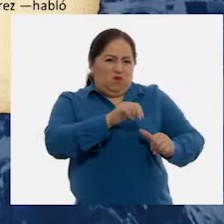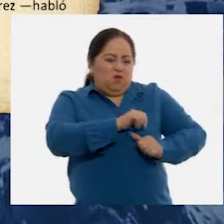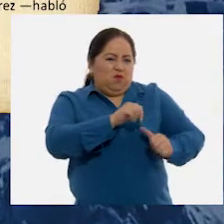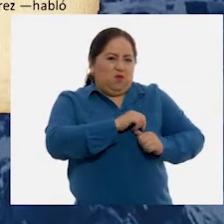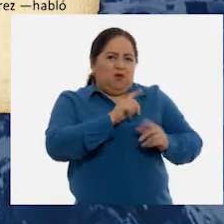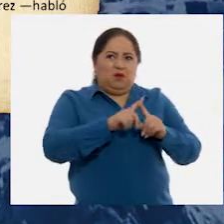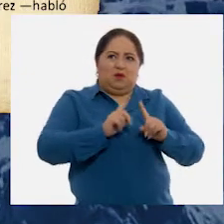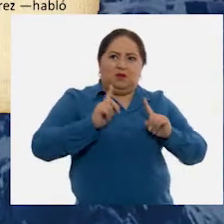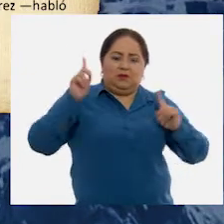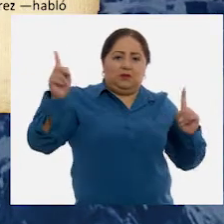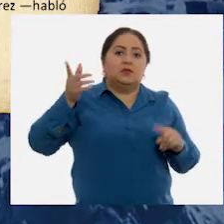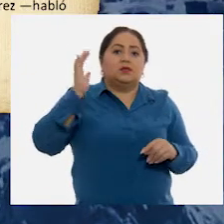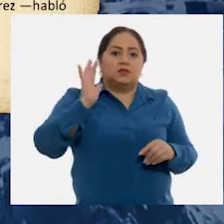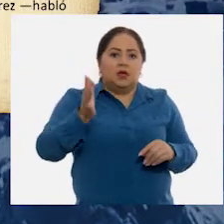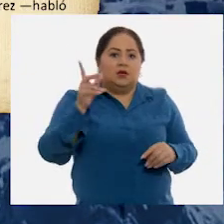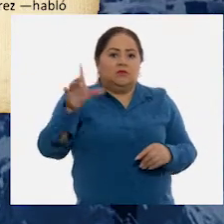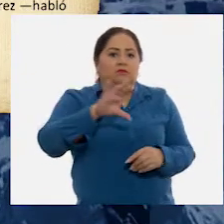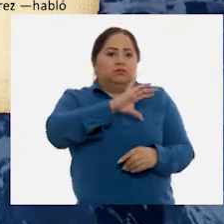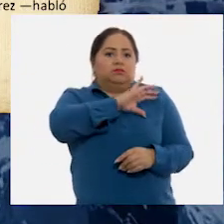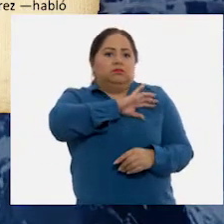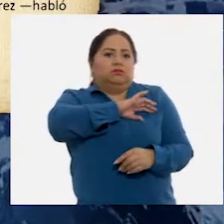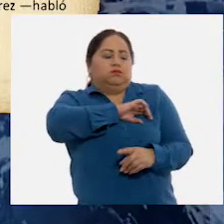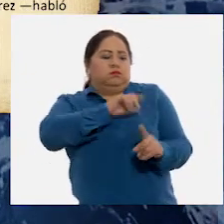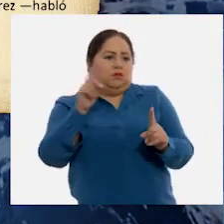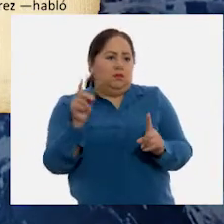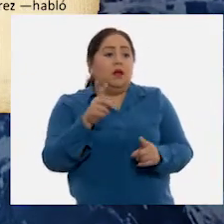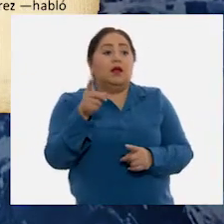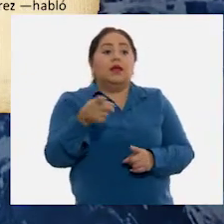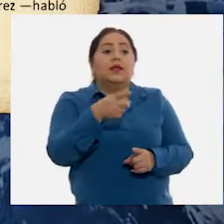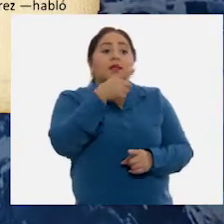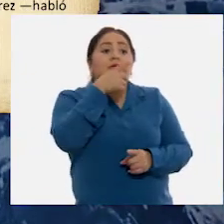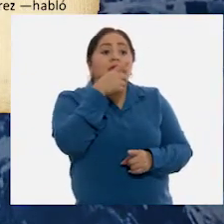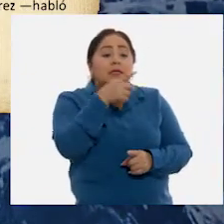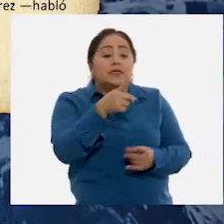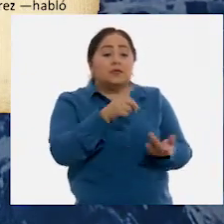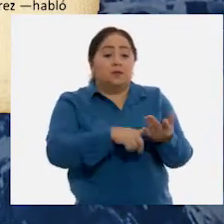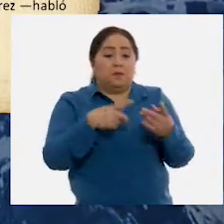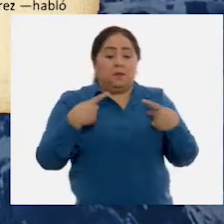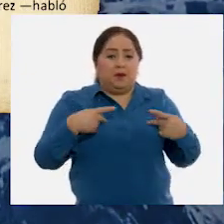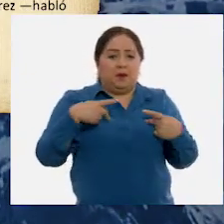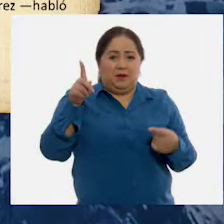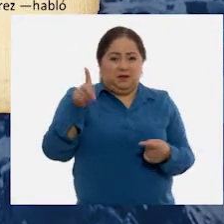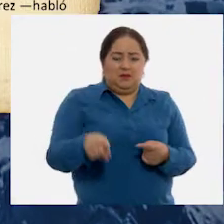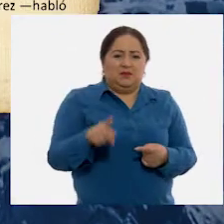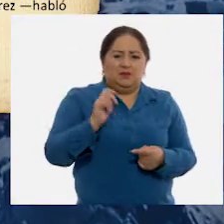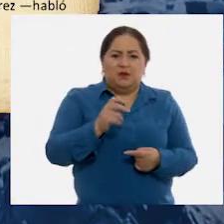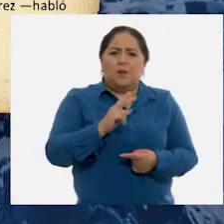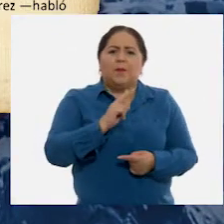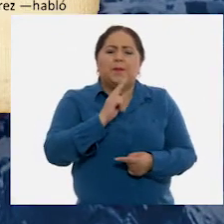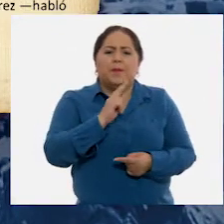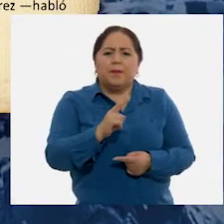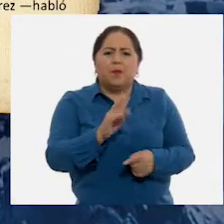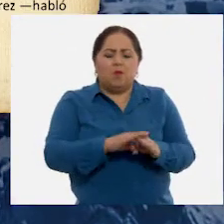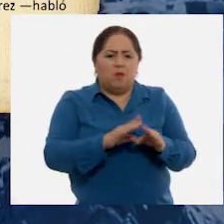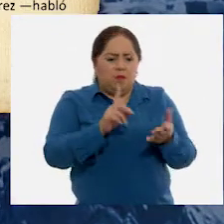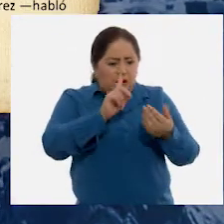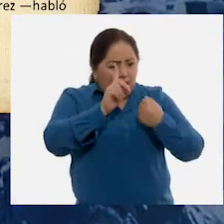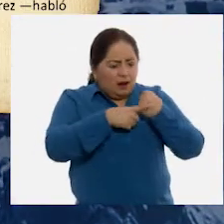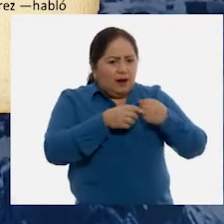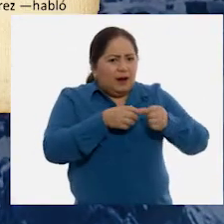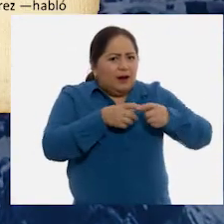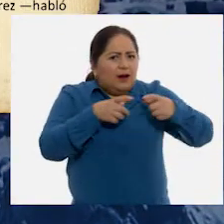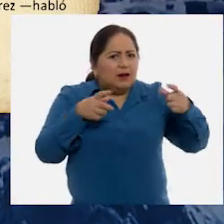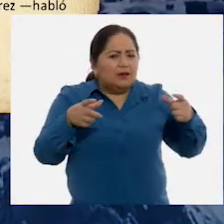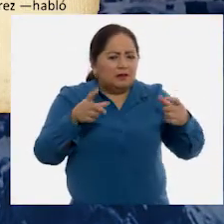a distancia ya su gran fascinación de Oa. Nos dice que es un personaje culto que tiene un vocabulario amplio que